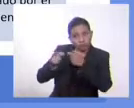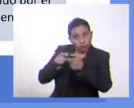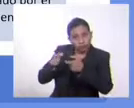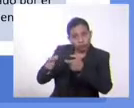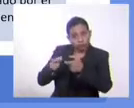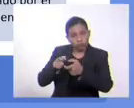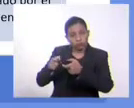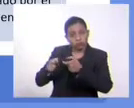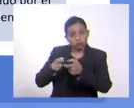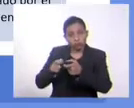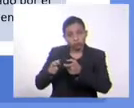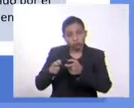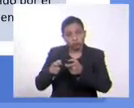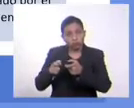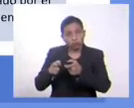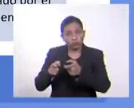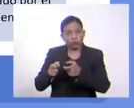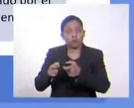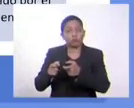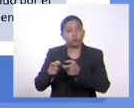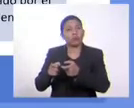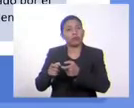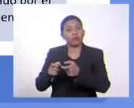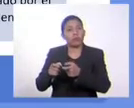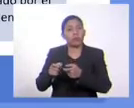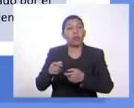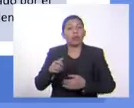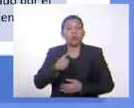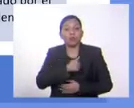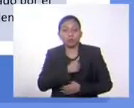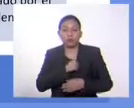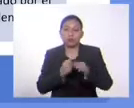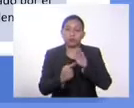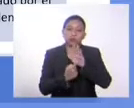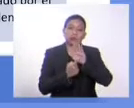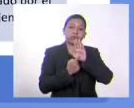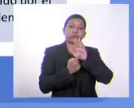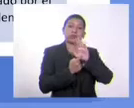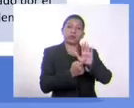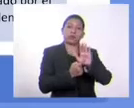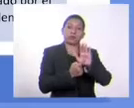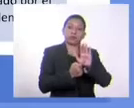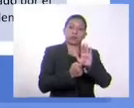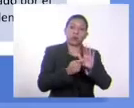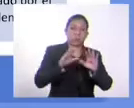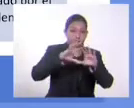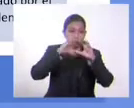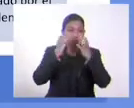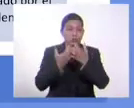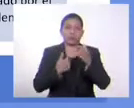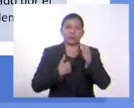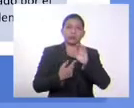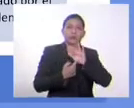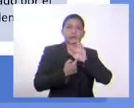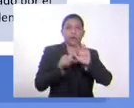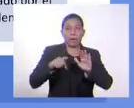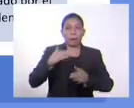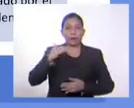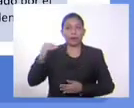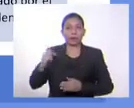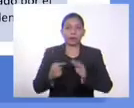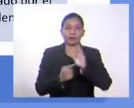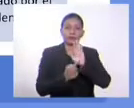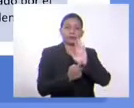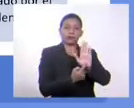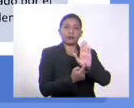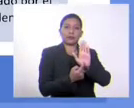país al resto del mundo. Esto nosotros lo podemos evidenciar con los embajadores, que tenemos embajadas